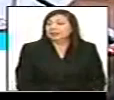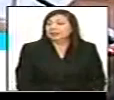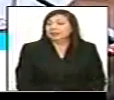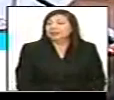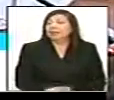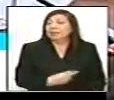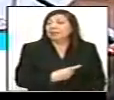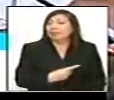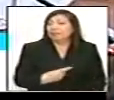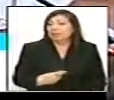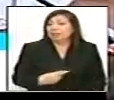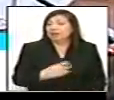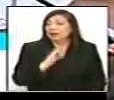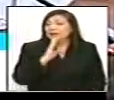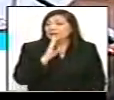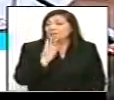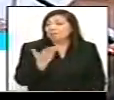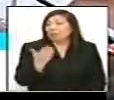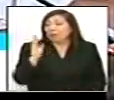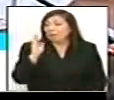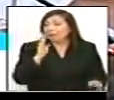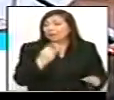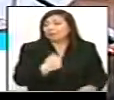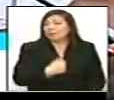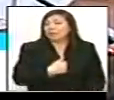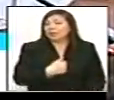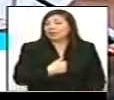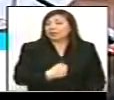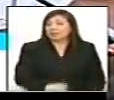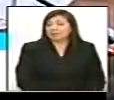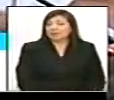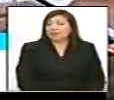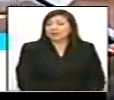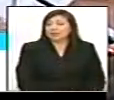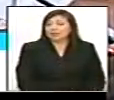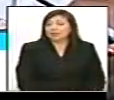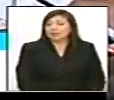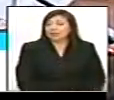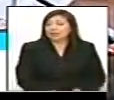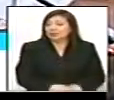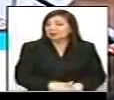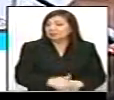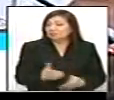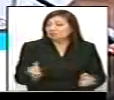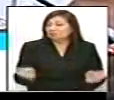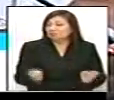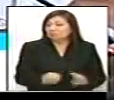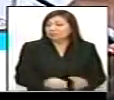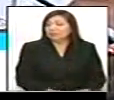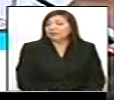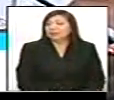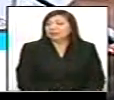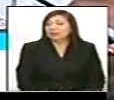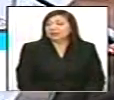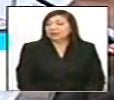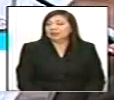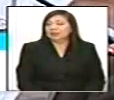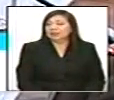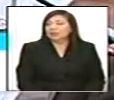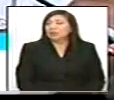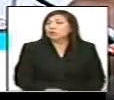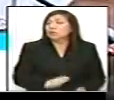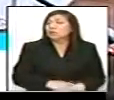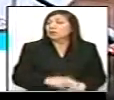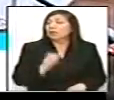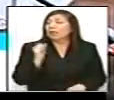se ha hecho referencia a la directora de Concesiones Mineras, y es muy preocupante para mí, y creo que para todos los mineros a pequeña escala, es